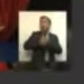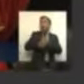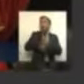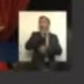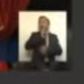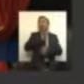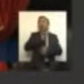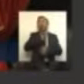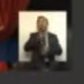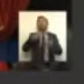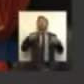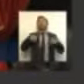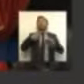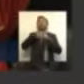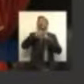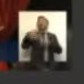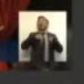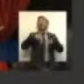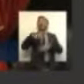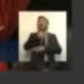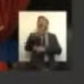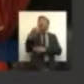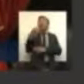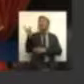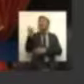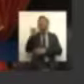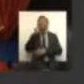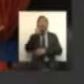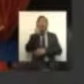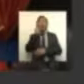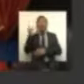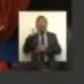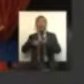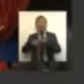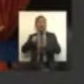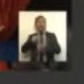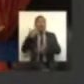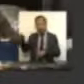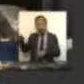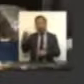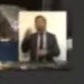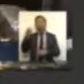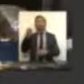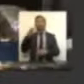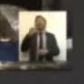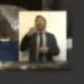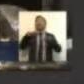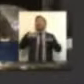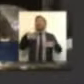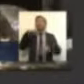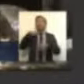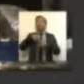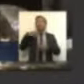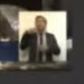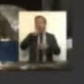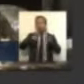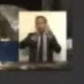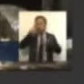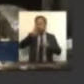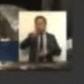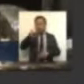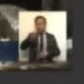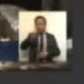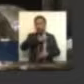300 fideicomisos, solo desaparecen 107. Hay más de 100 fideicomisos que están funcionando. Los